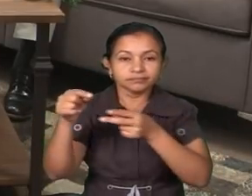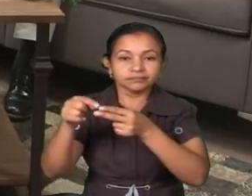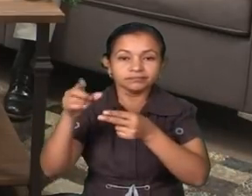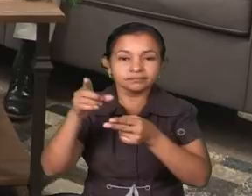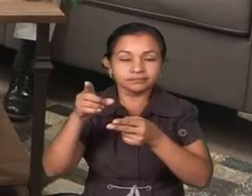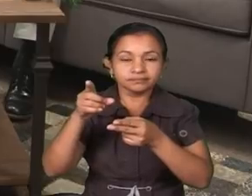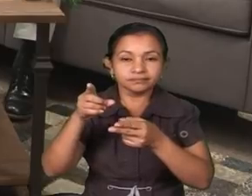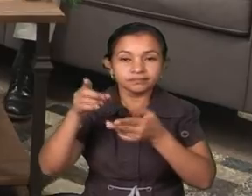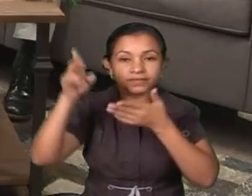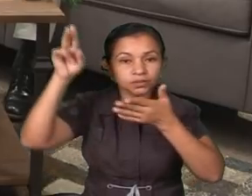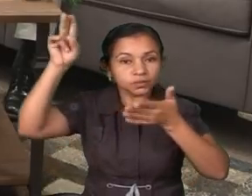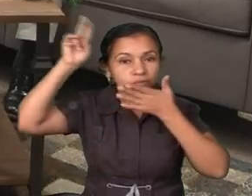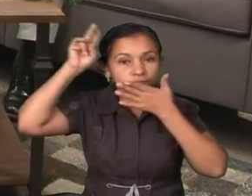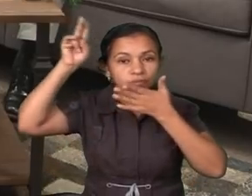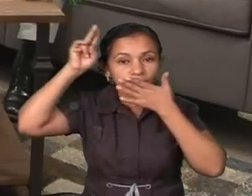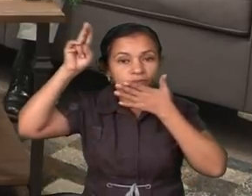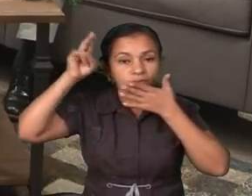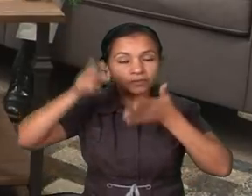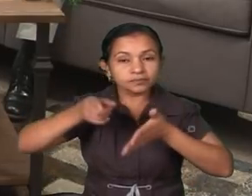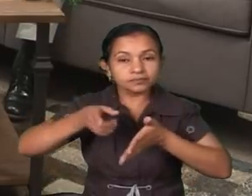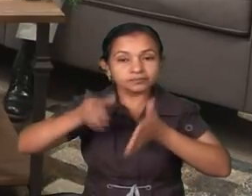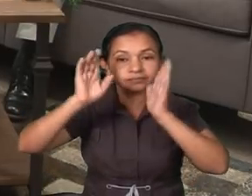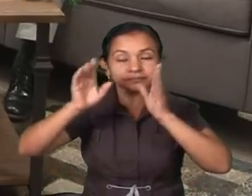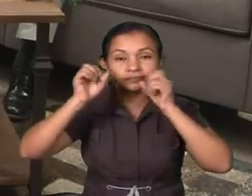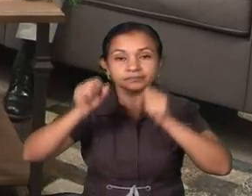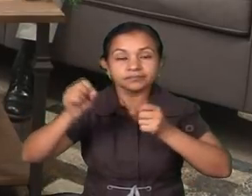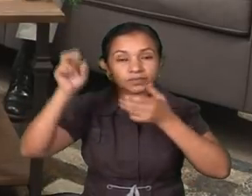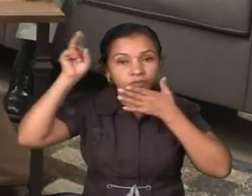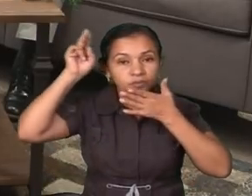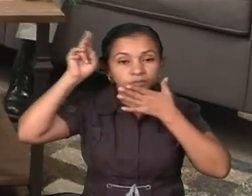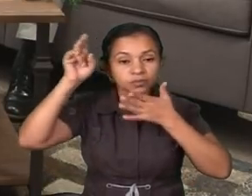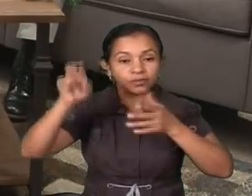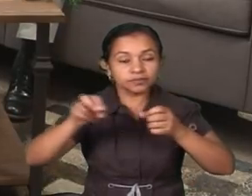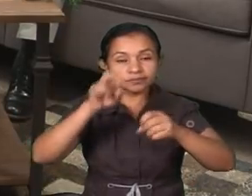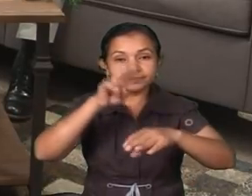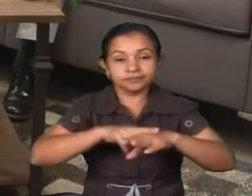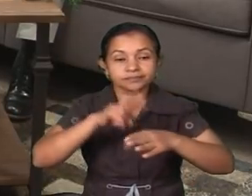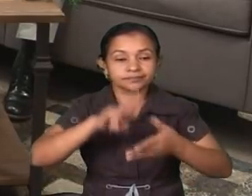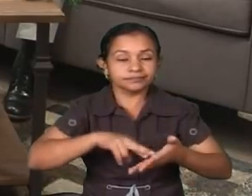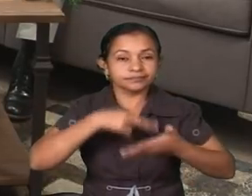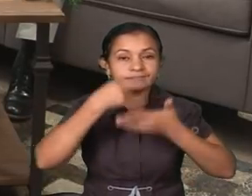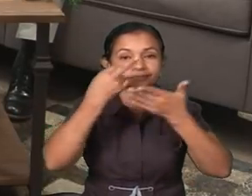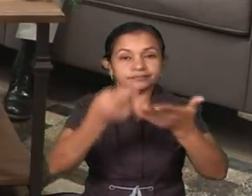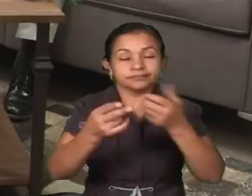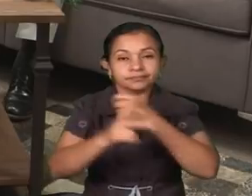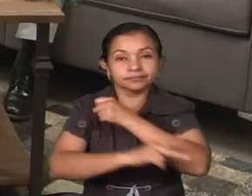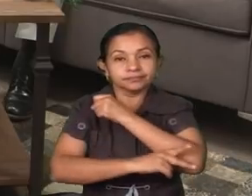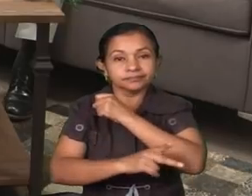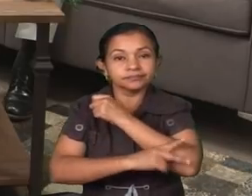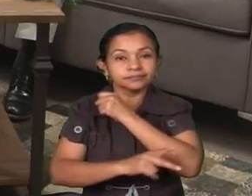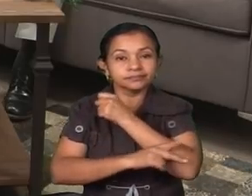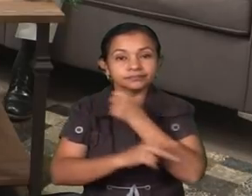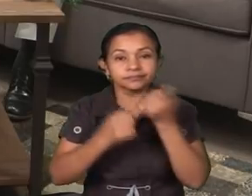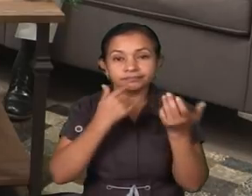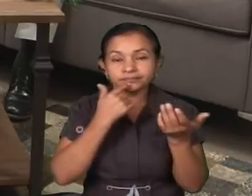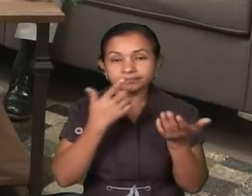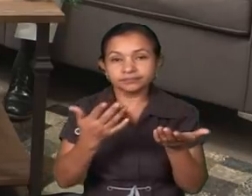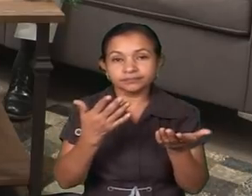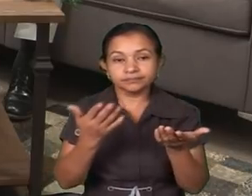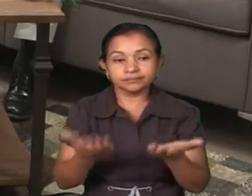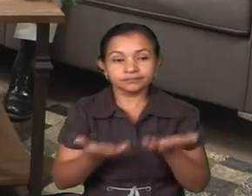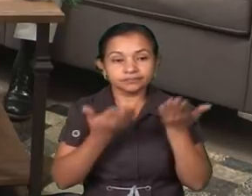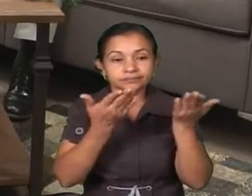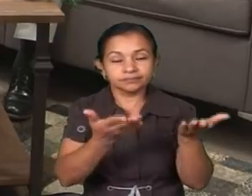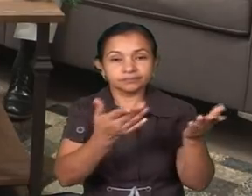Dirian Gen lo que hace que estos sirvientes nacionales regala patria porque la entregan por